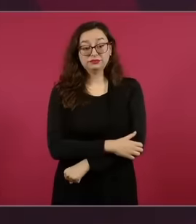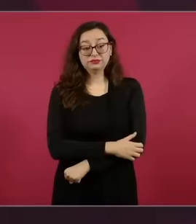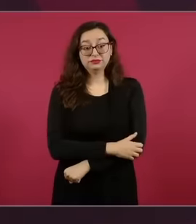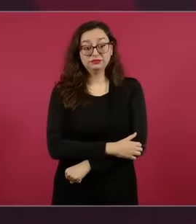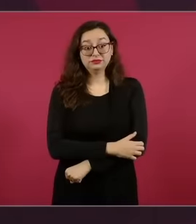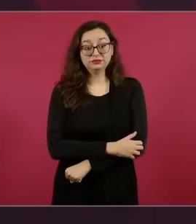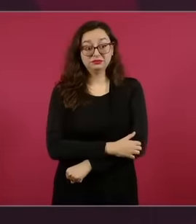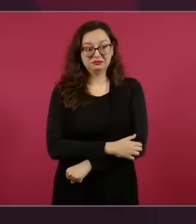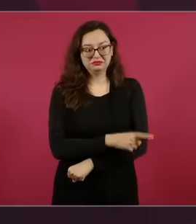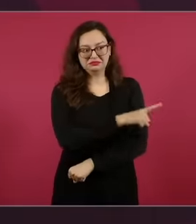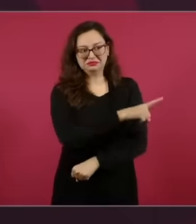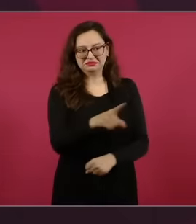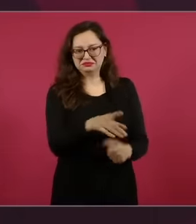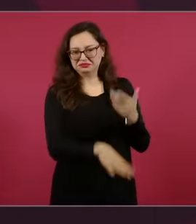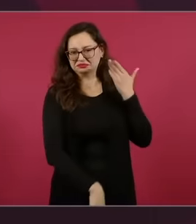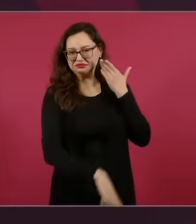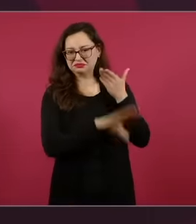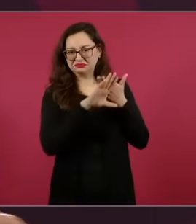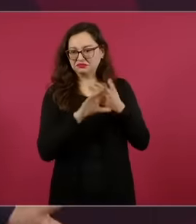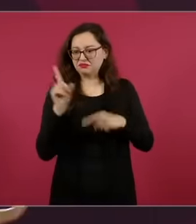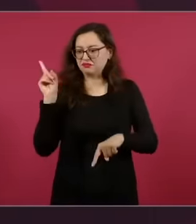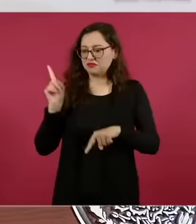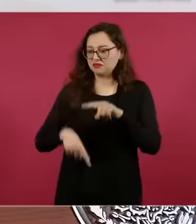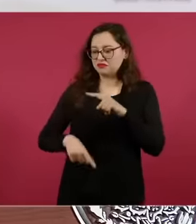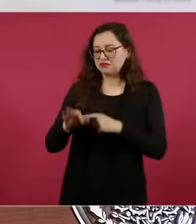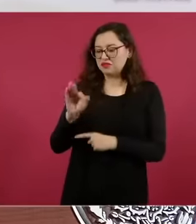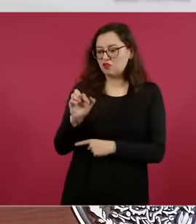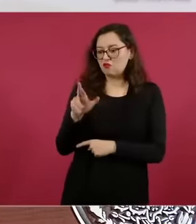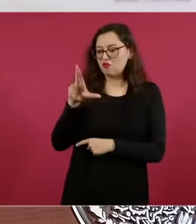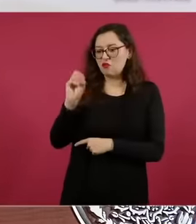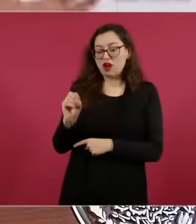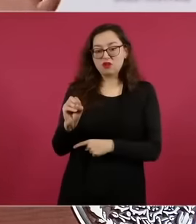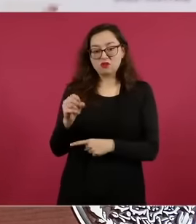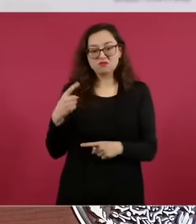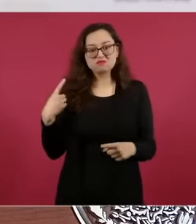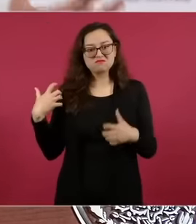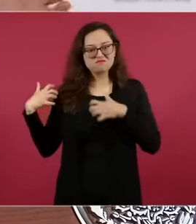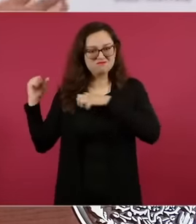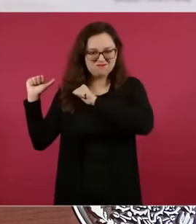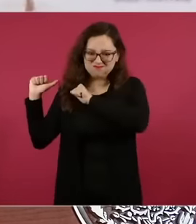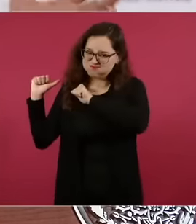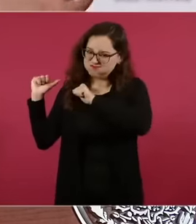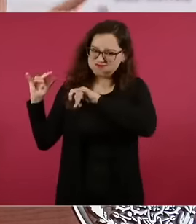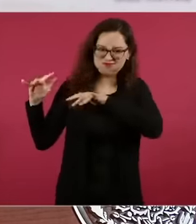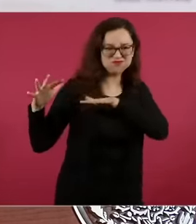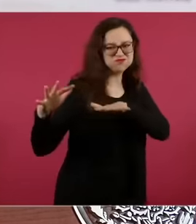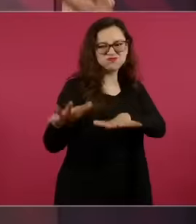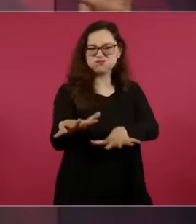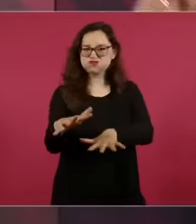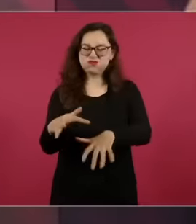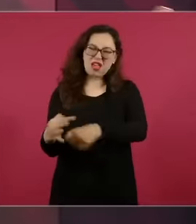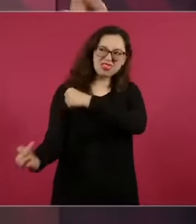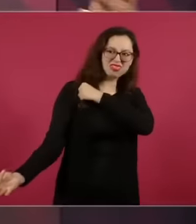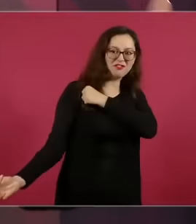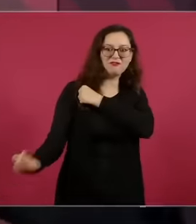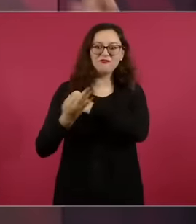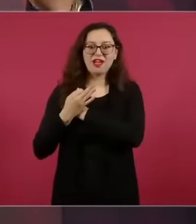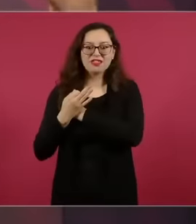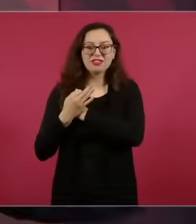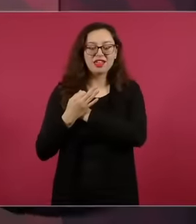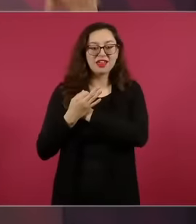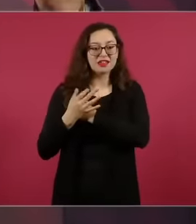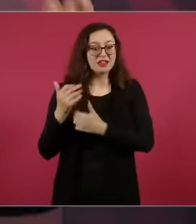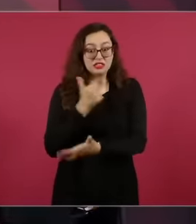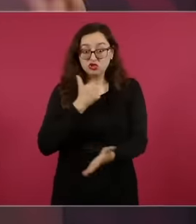me desaforaron, la gente ahí, no solo de Iztapalapa, sino ya de toda